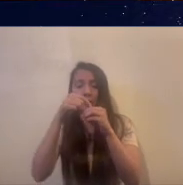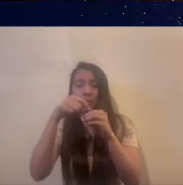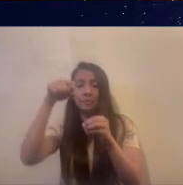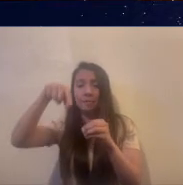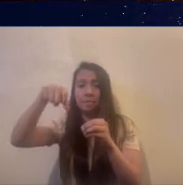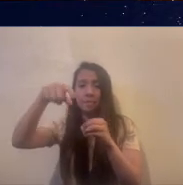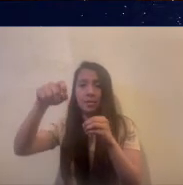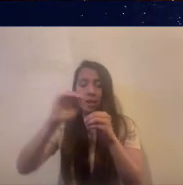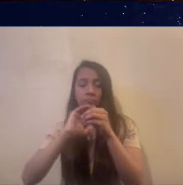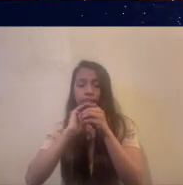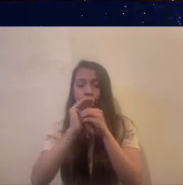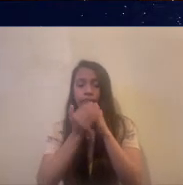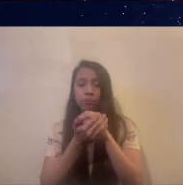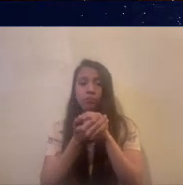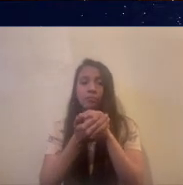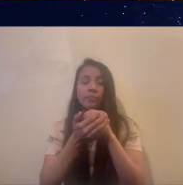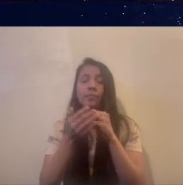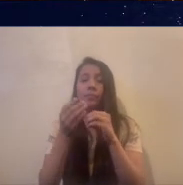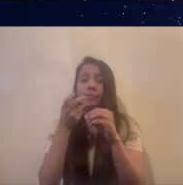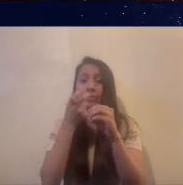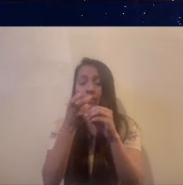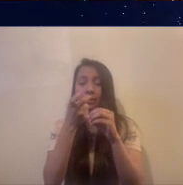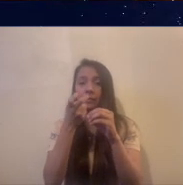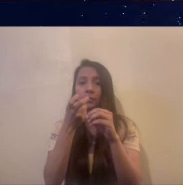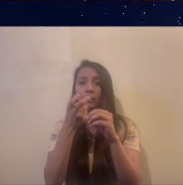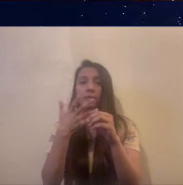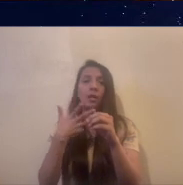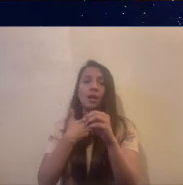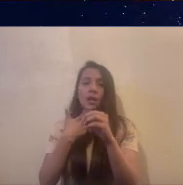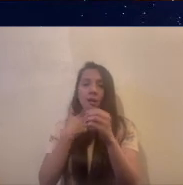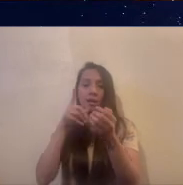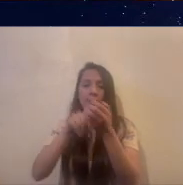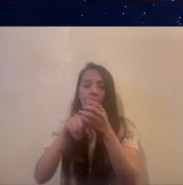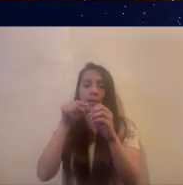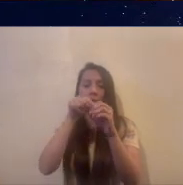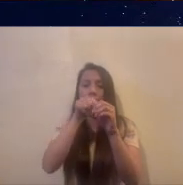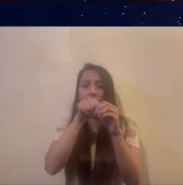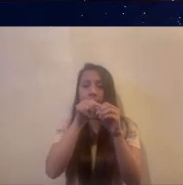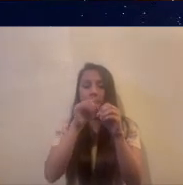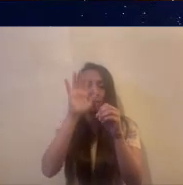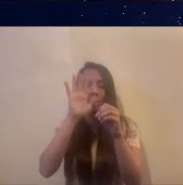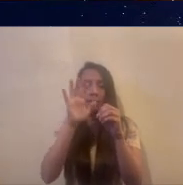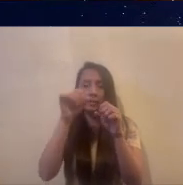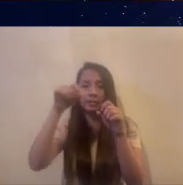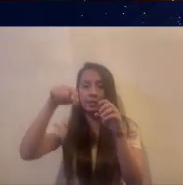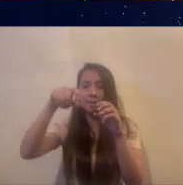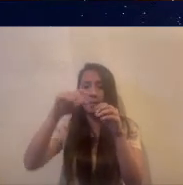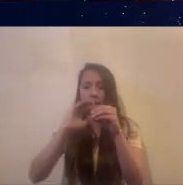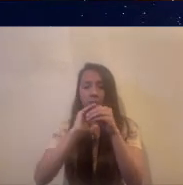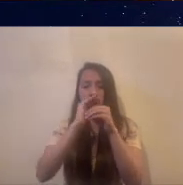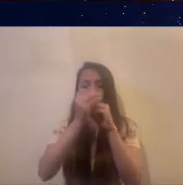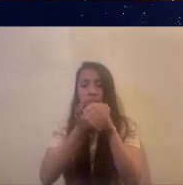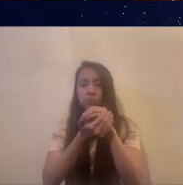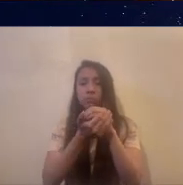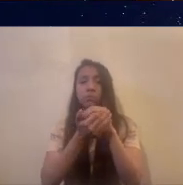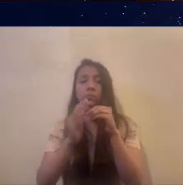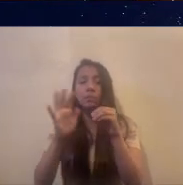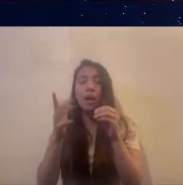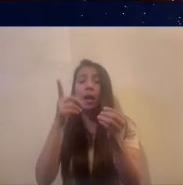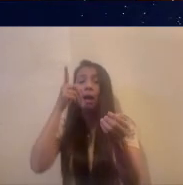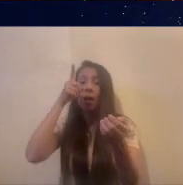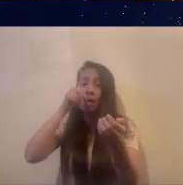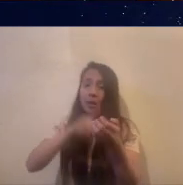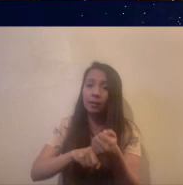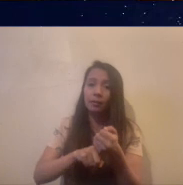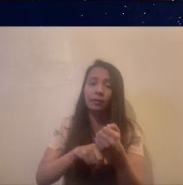Esa verdadera semilla tiene un episperma, que sería la cubierta de la semilla en sí mismo, y